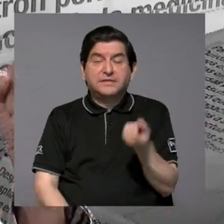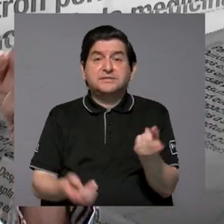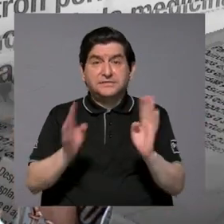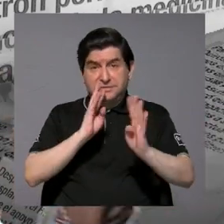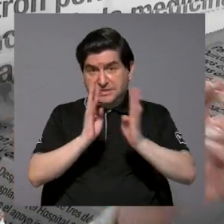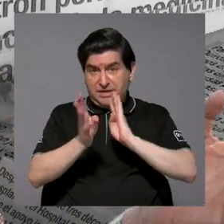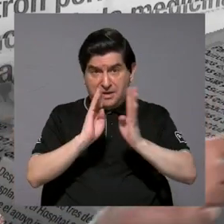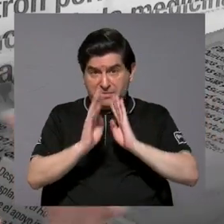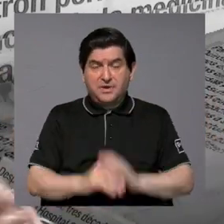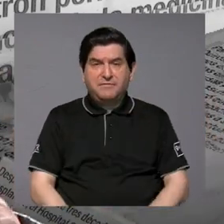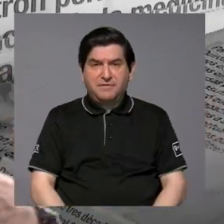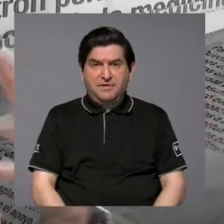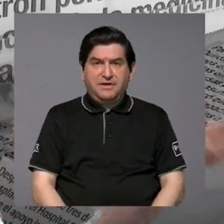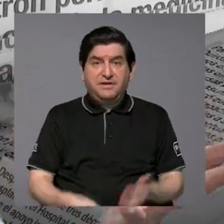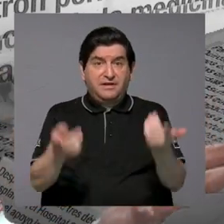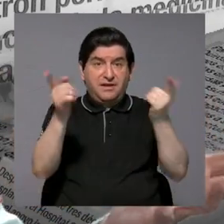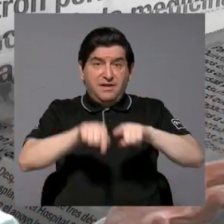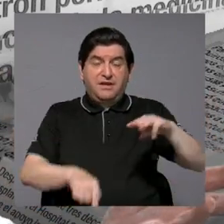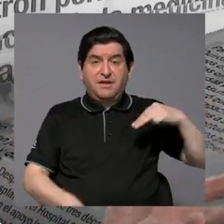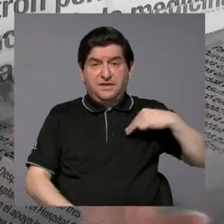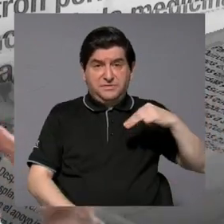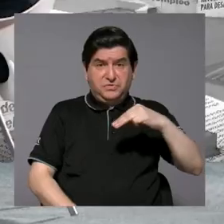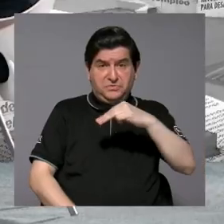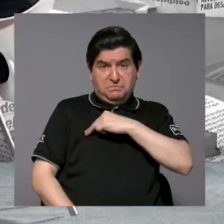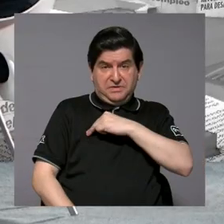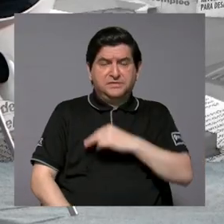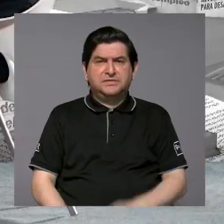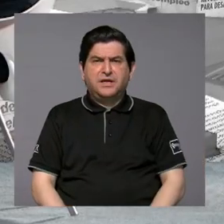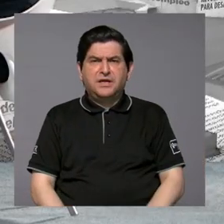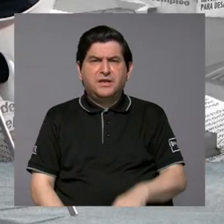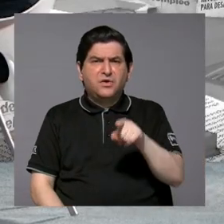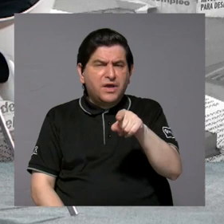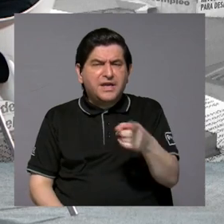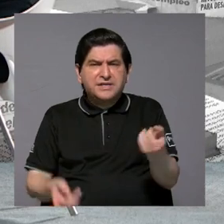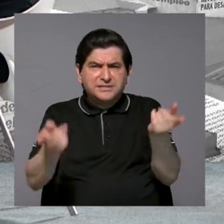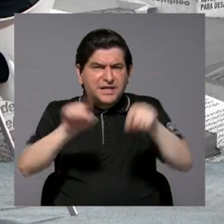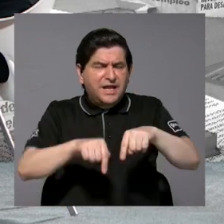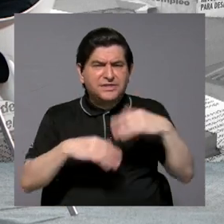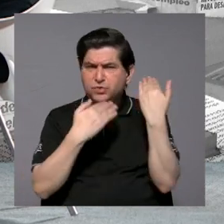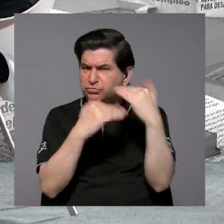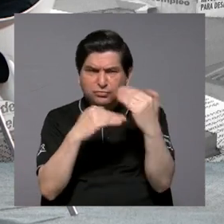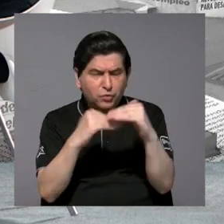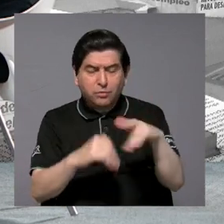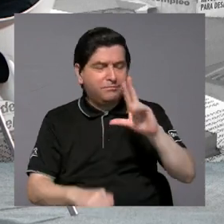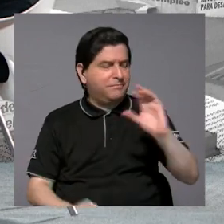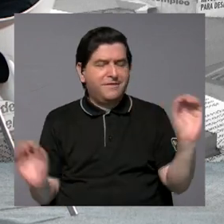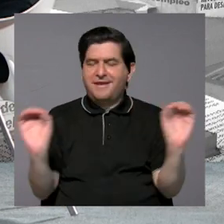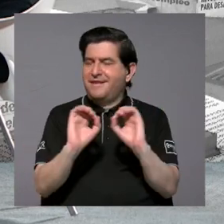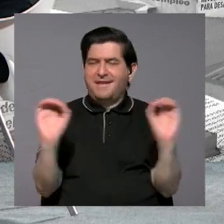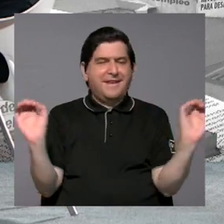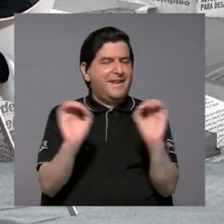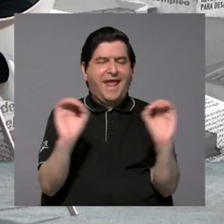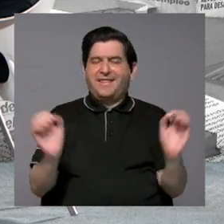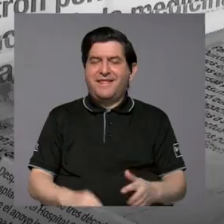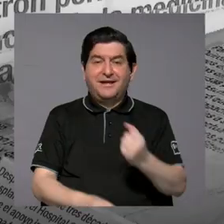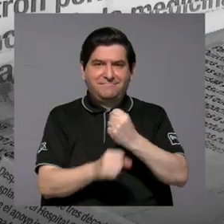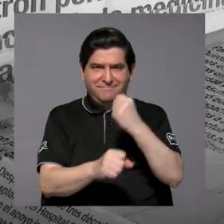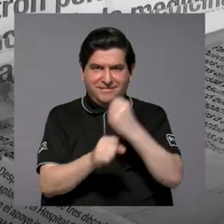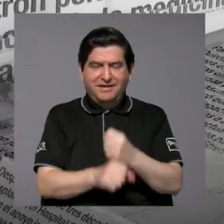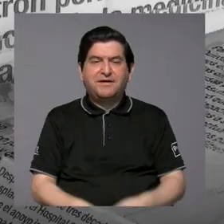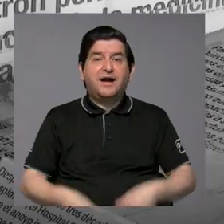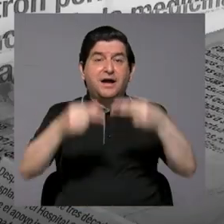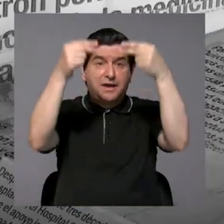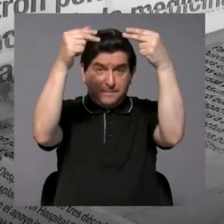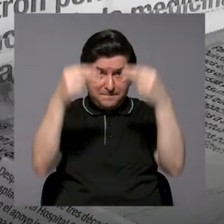habla por parte de del ministerio en general no ha sido una limitación No para nada Nosotros trabajamos con el